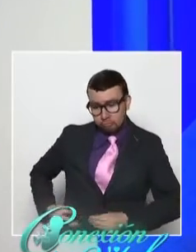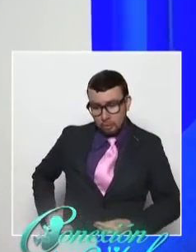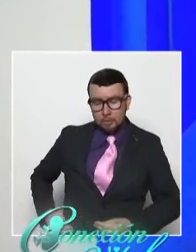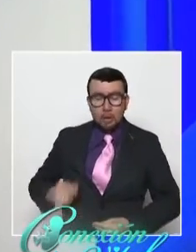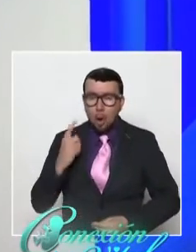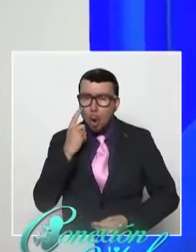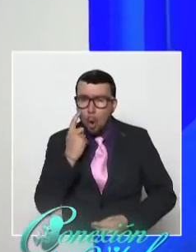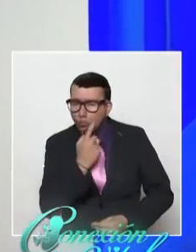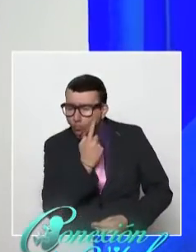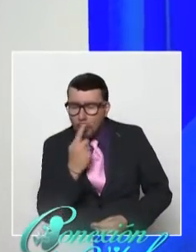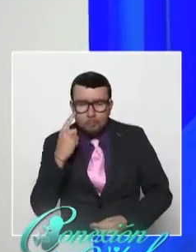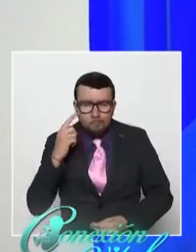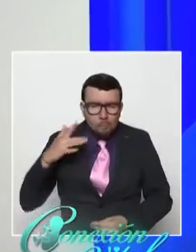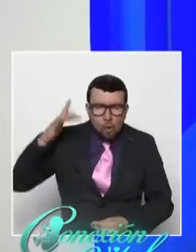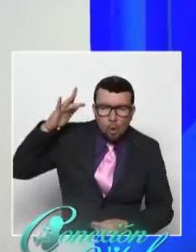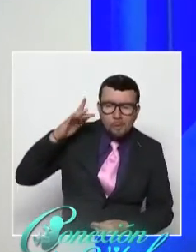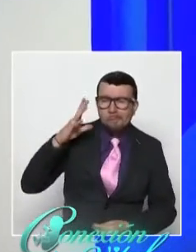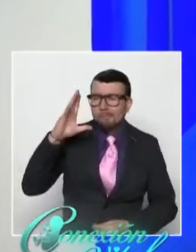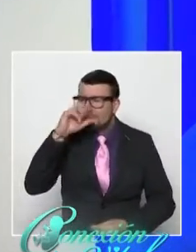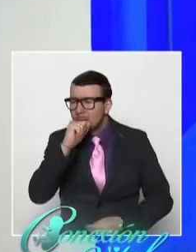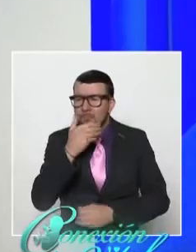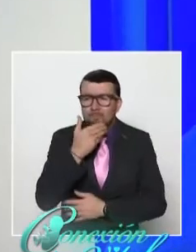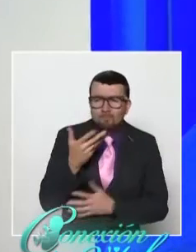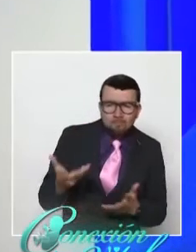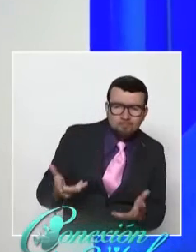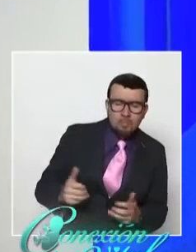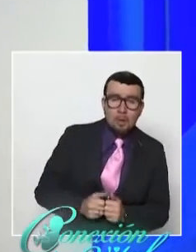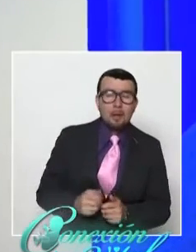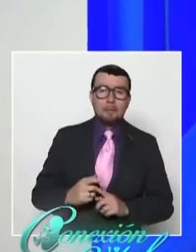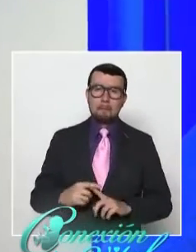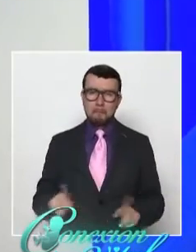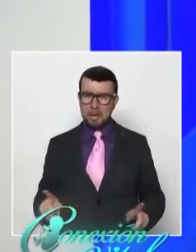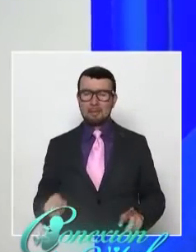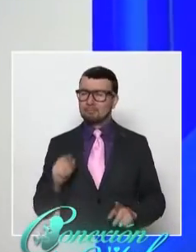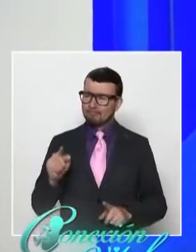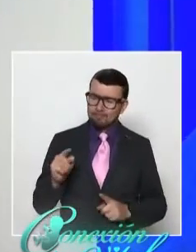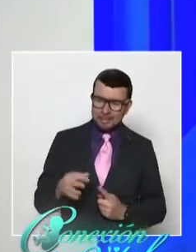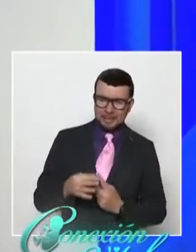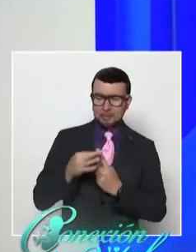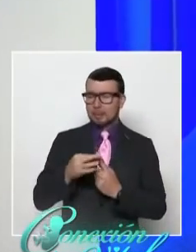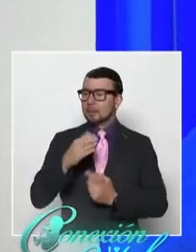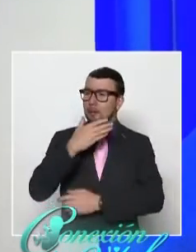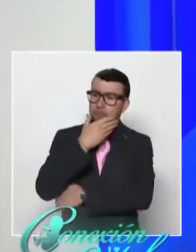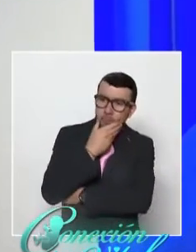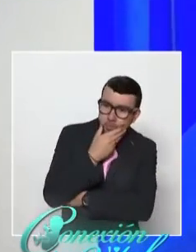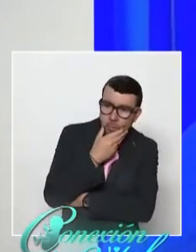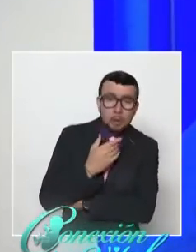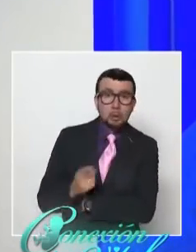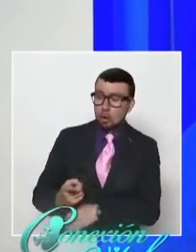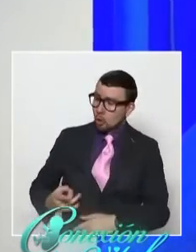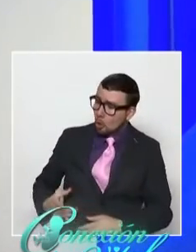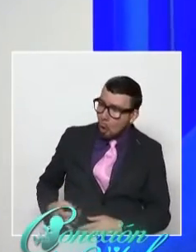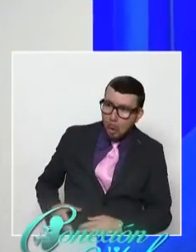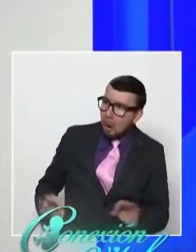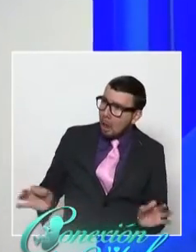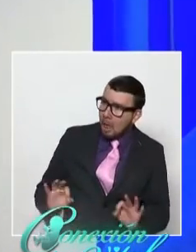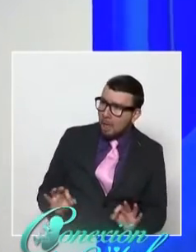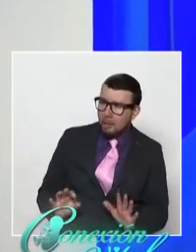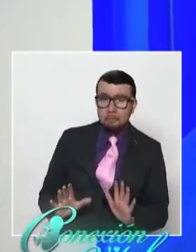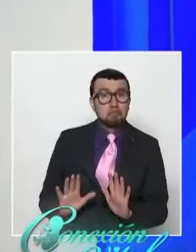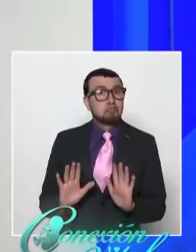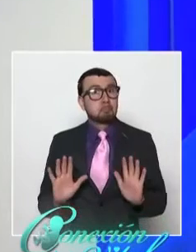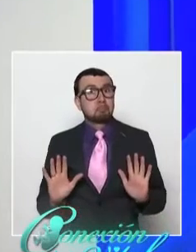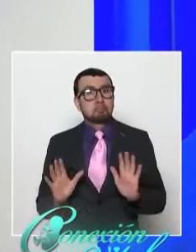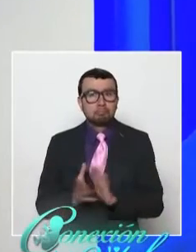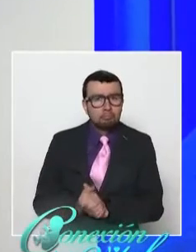las vías hepáticas. Lo que llama la atención con ella, pensando en ese diagnóstico, es que no haya dolor abdominal como tal,